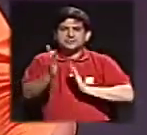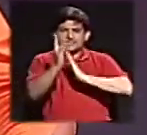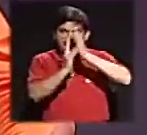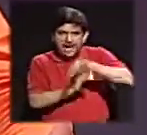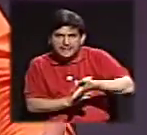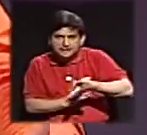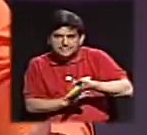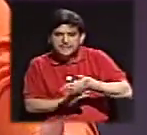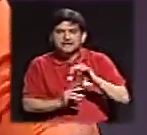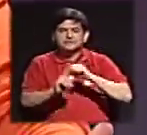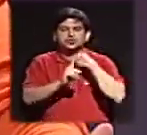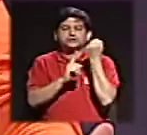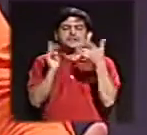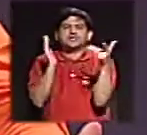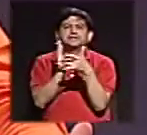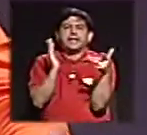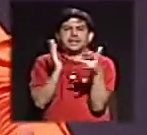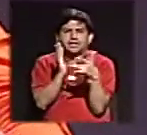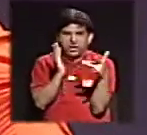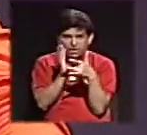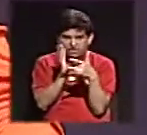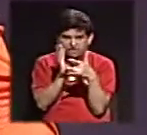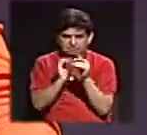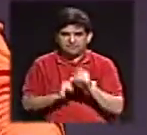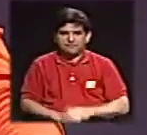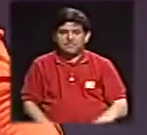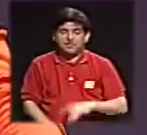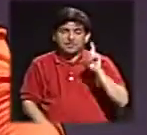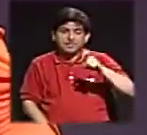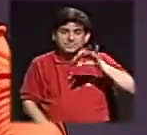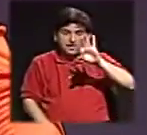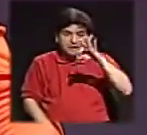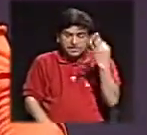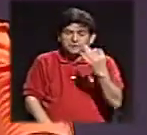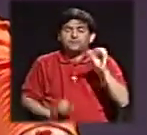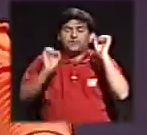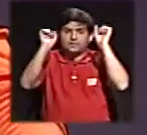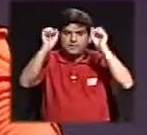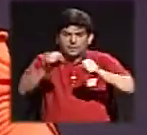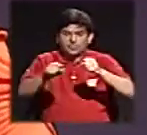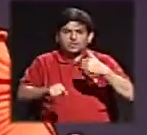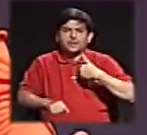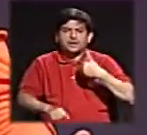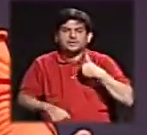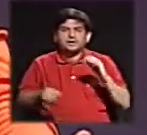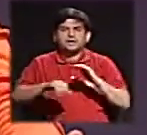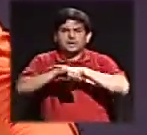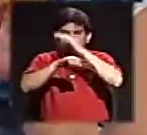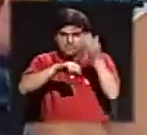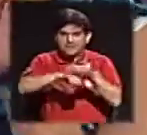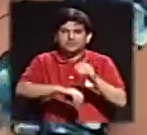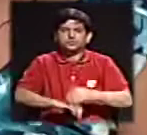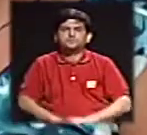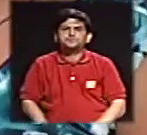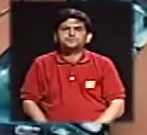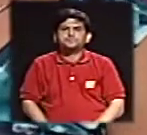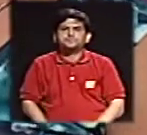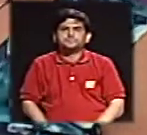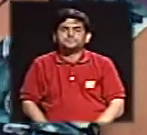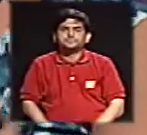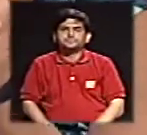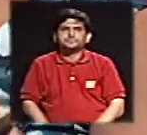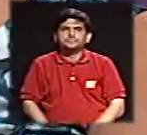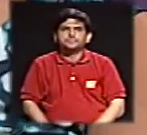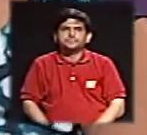acceso de la tecnología, ¿verdad?, necesaria para llegar a lograr un embarazo, ¿verdad? Son dos